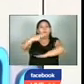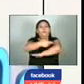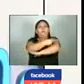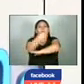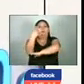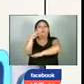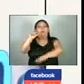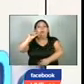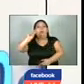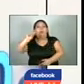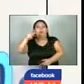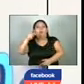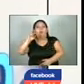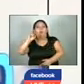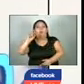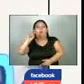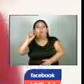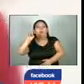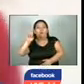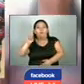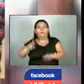Angiatú, en Santa Ana.